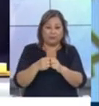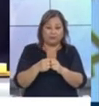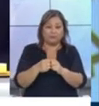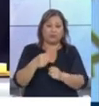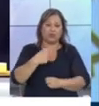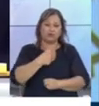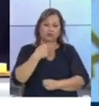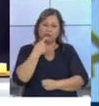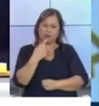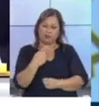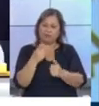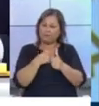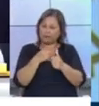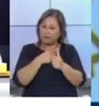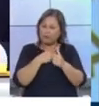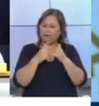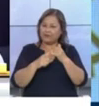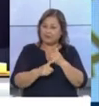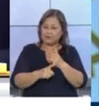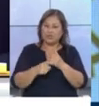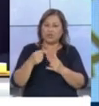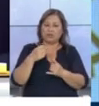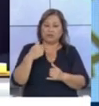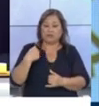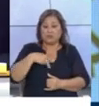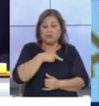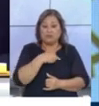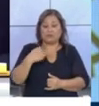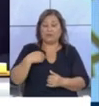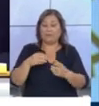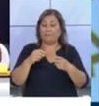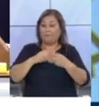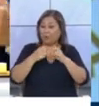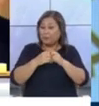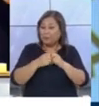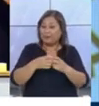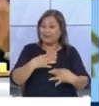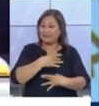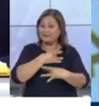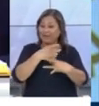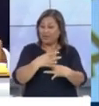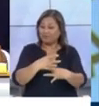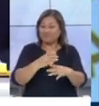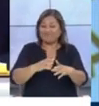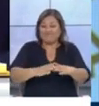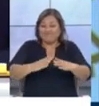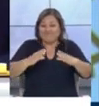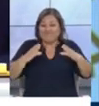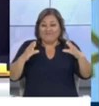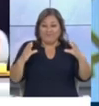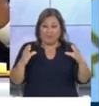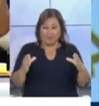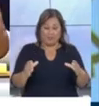en mi primera intervención marco nosotros tenemos una crisis de salud y una crisis que data de décadas y que se ha venido